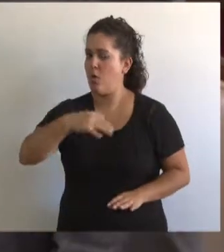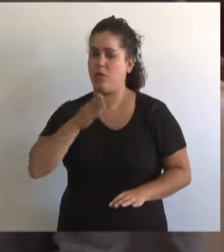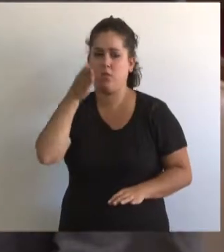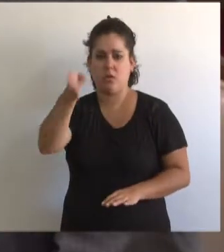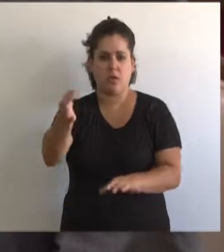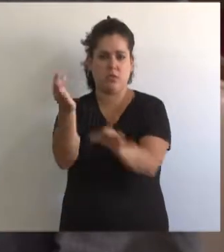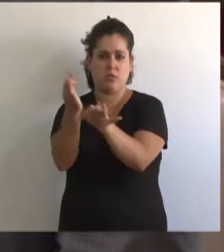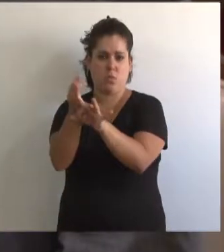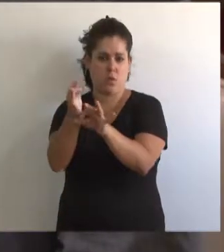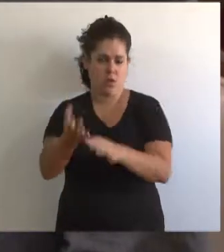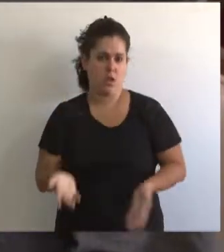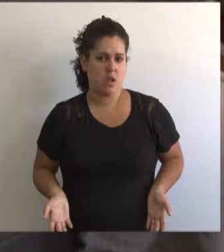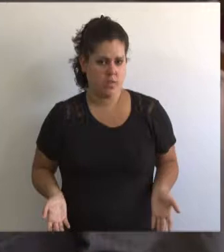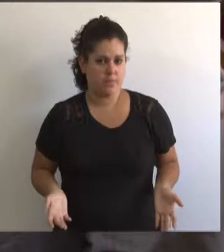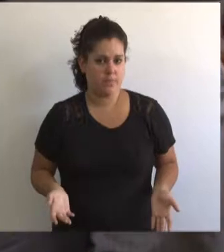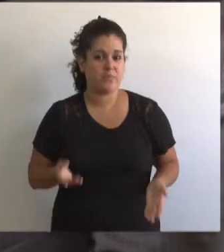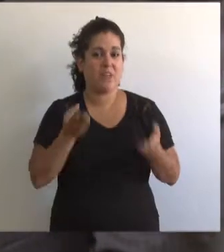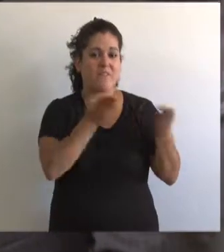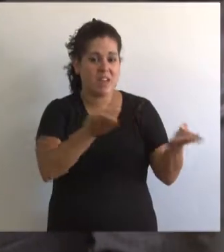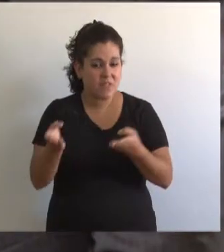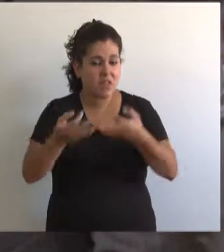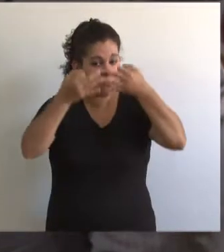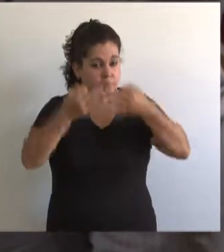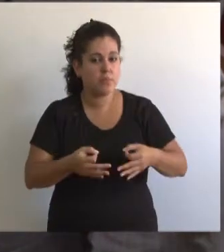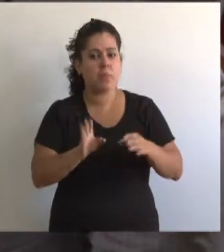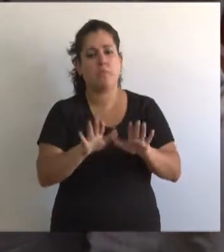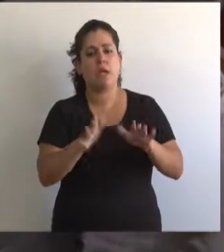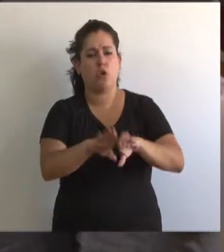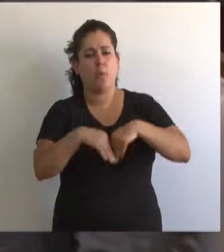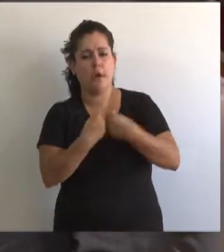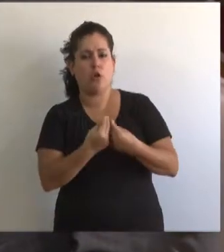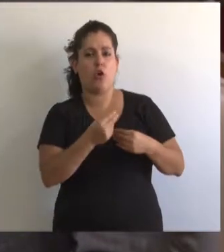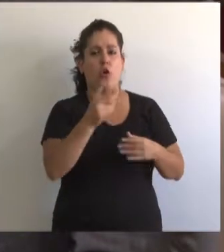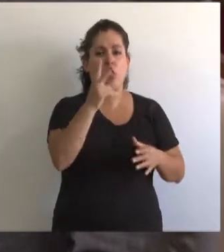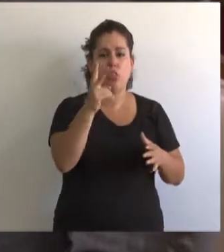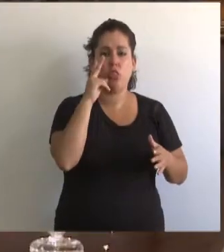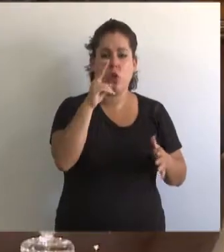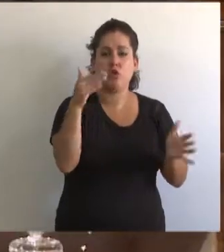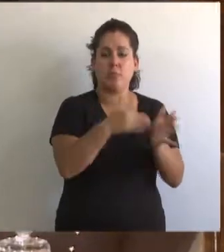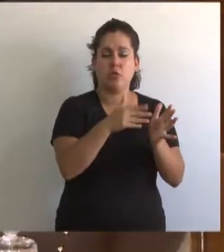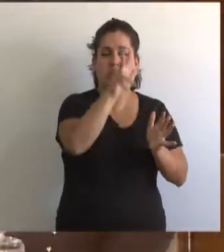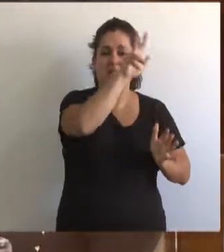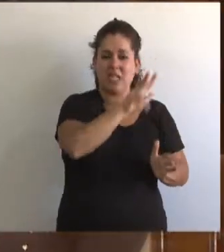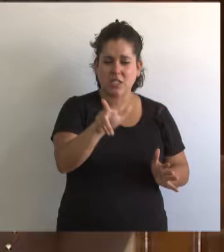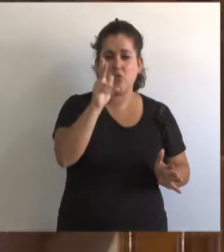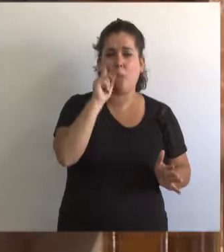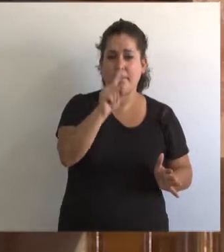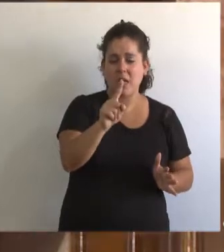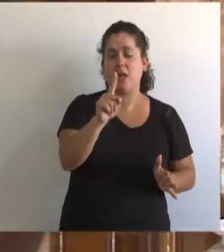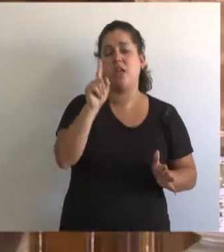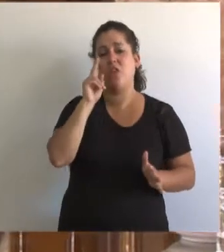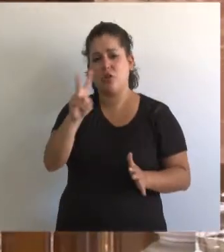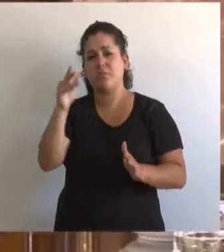hemos estudiado bastante bien y en detalle. Beneficiaría aproximadamente entre 2.300.000